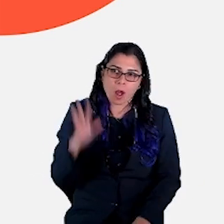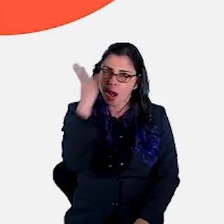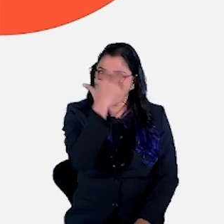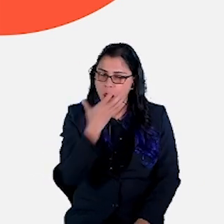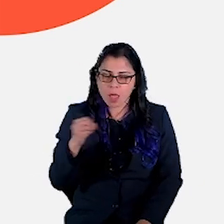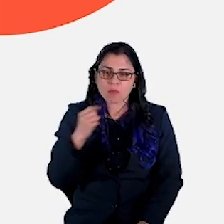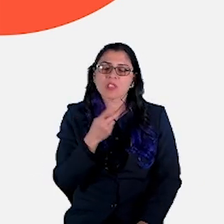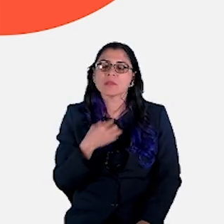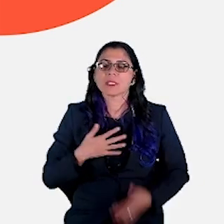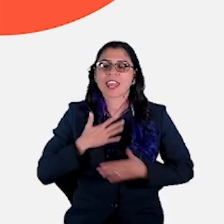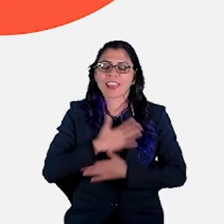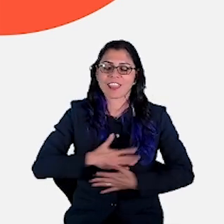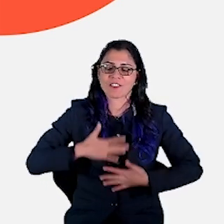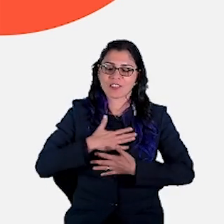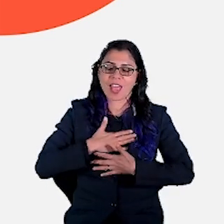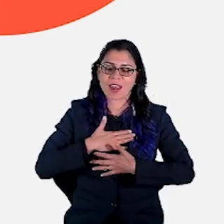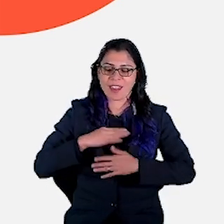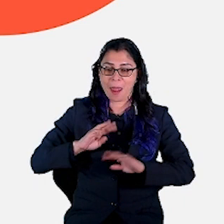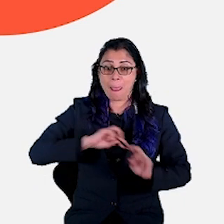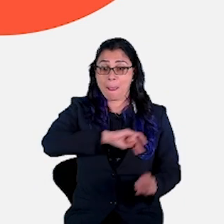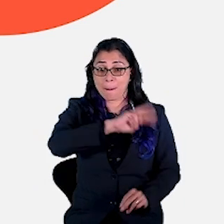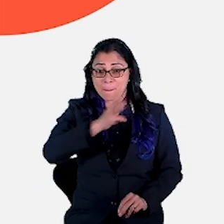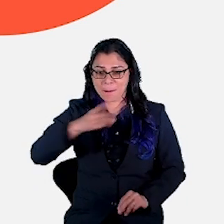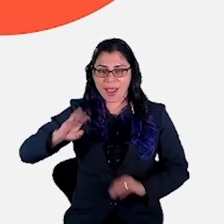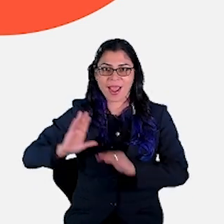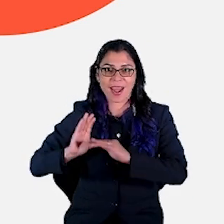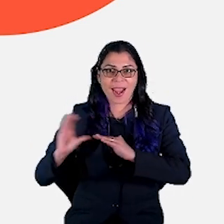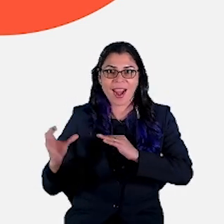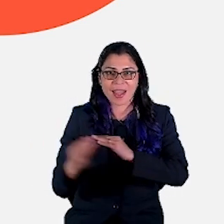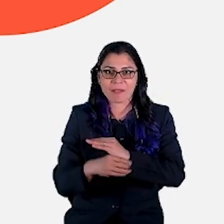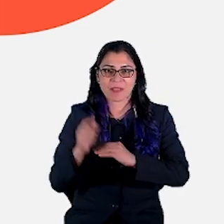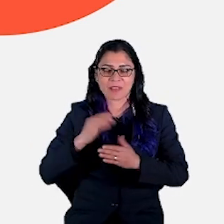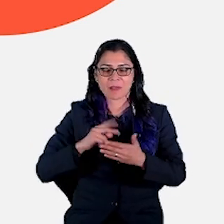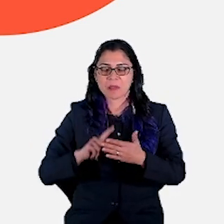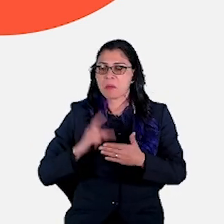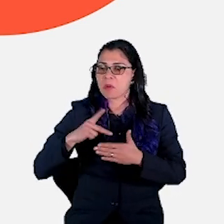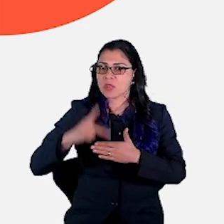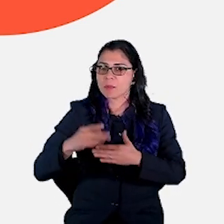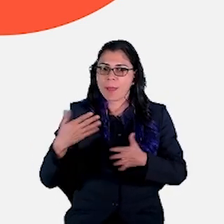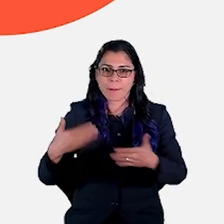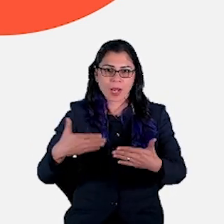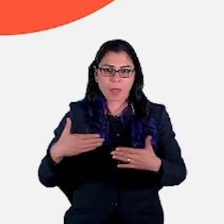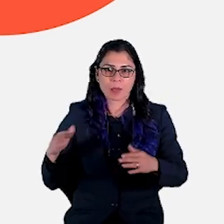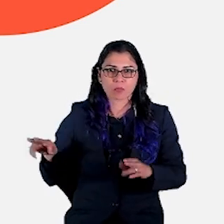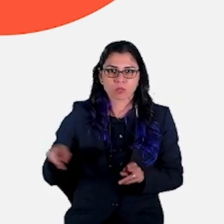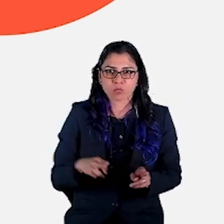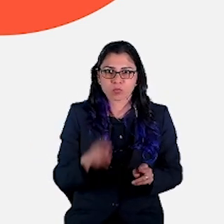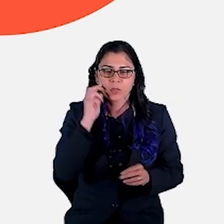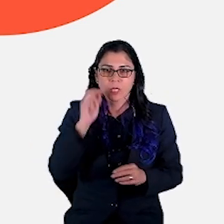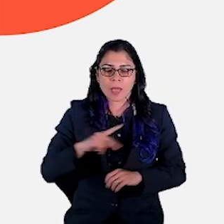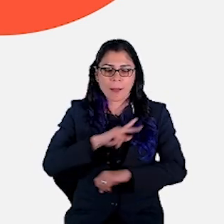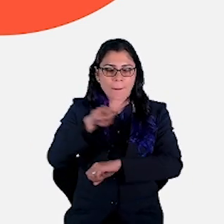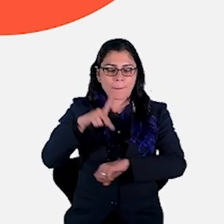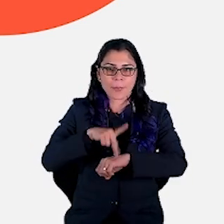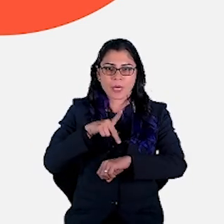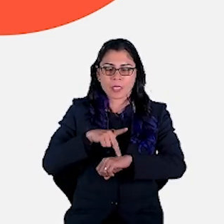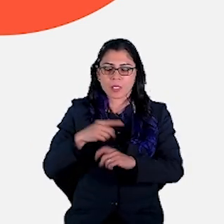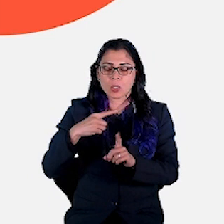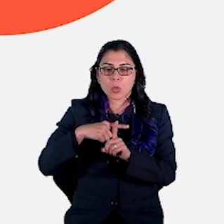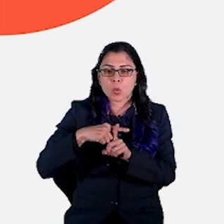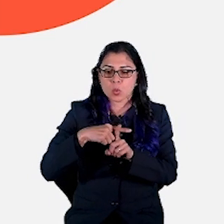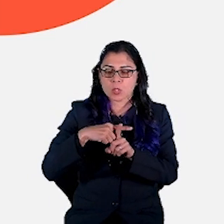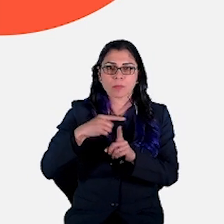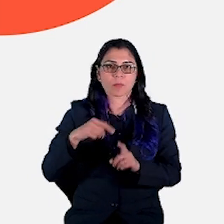Mar Caribe lo tenemos en el área del canal de Panamá próximo a la ciudad de Panamá en el en el parque nacional caminos de